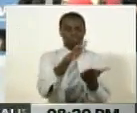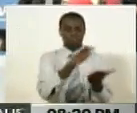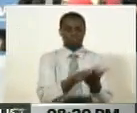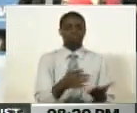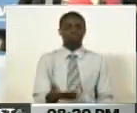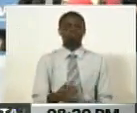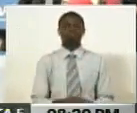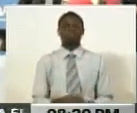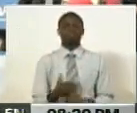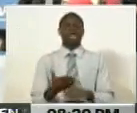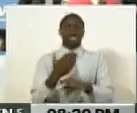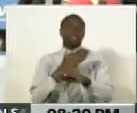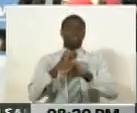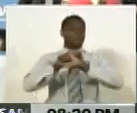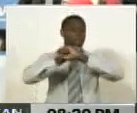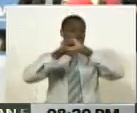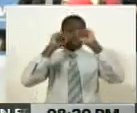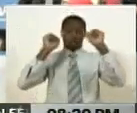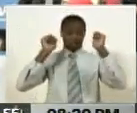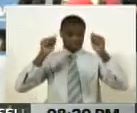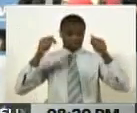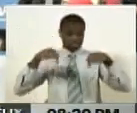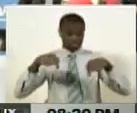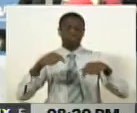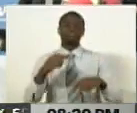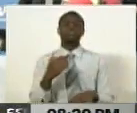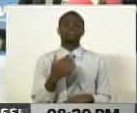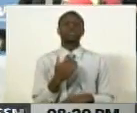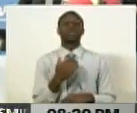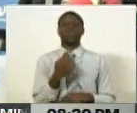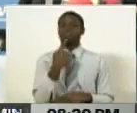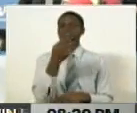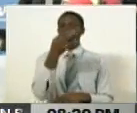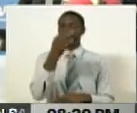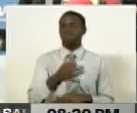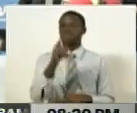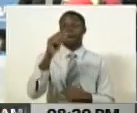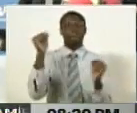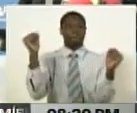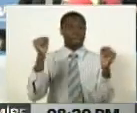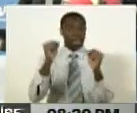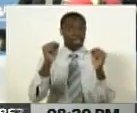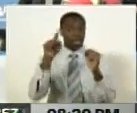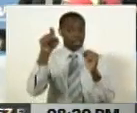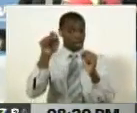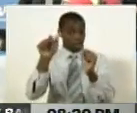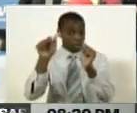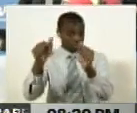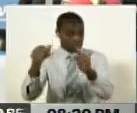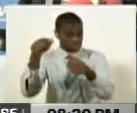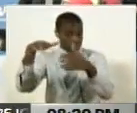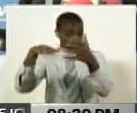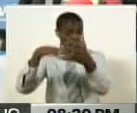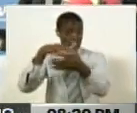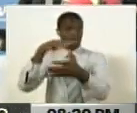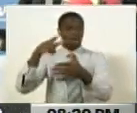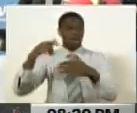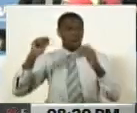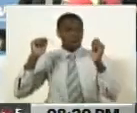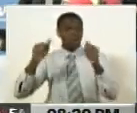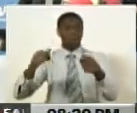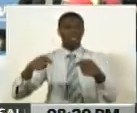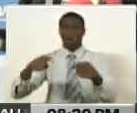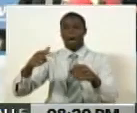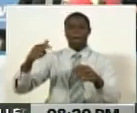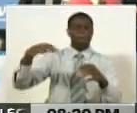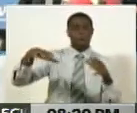hora quiero destacar que en el caso del estado Mérida, cuando empezaron a ocurrir los